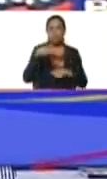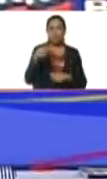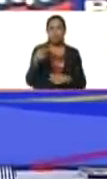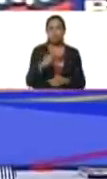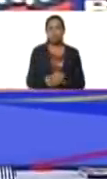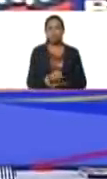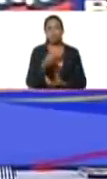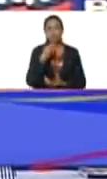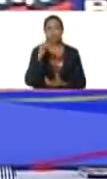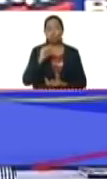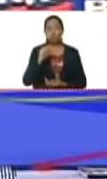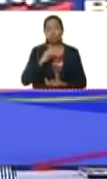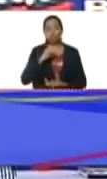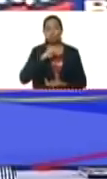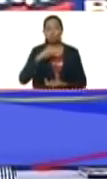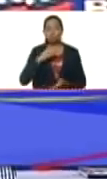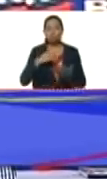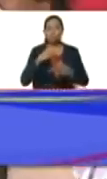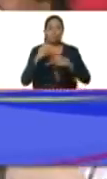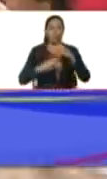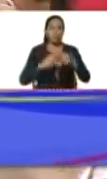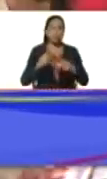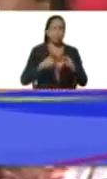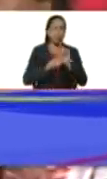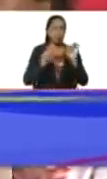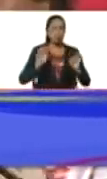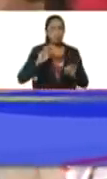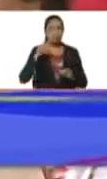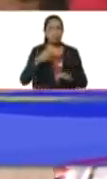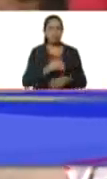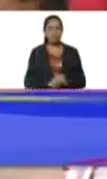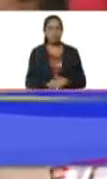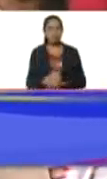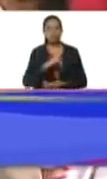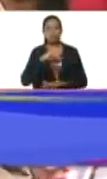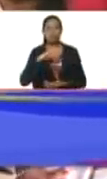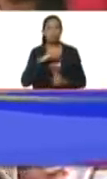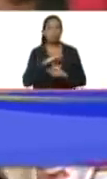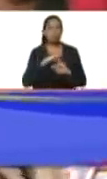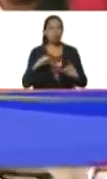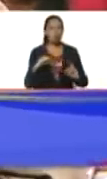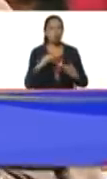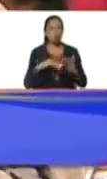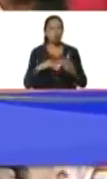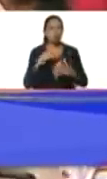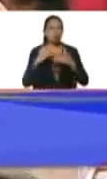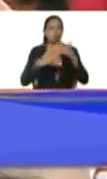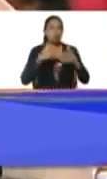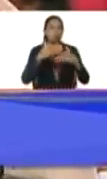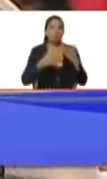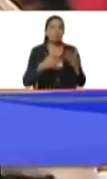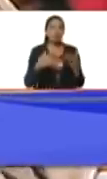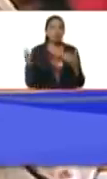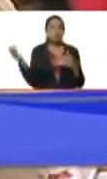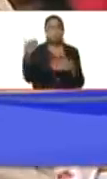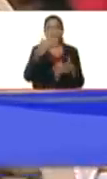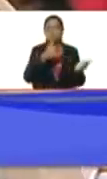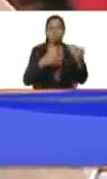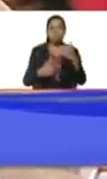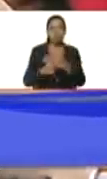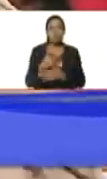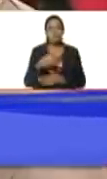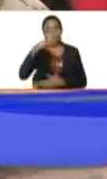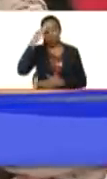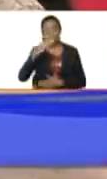Bueno, estamos en todo el proceso de eso. Ya que estamos empezando y tenemos que recolectar milicianos,